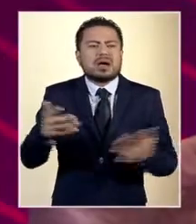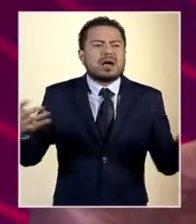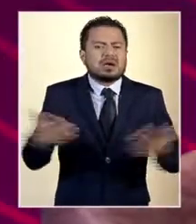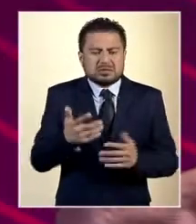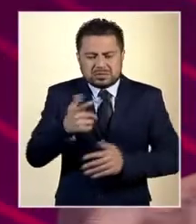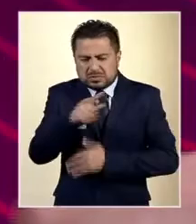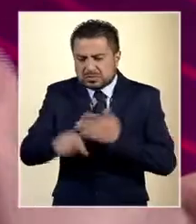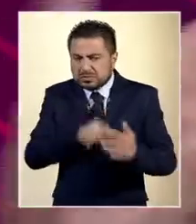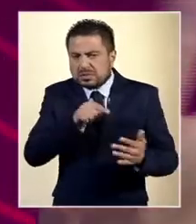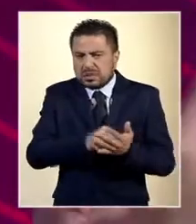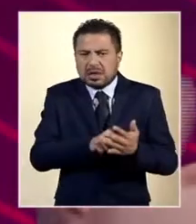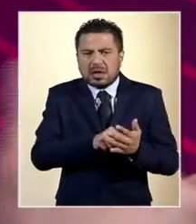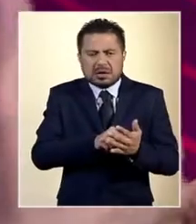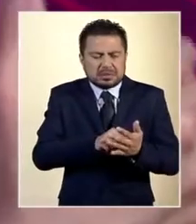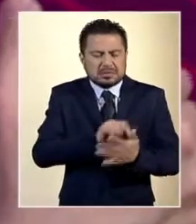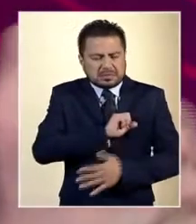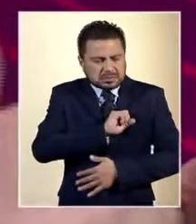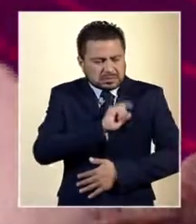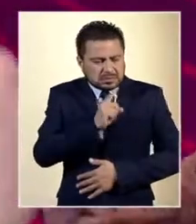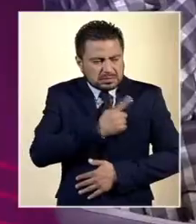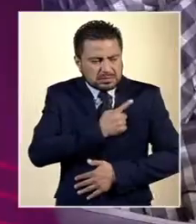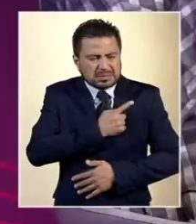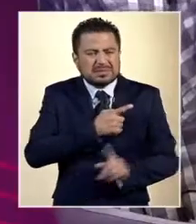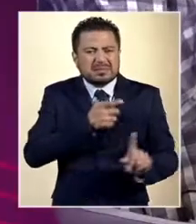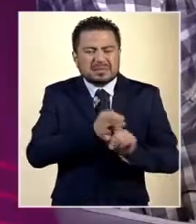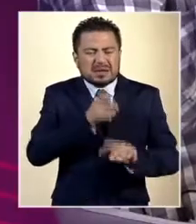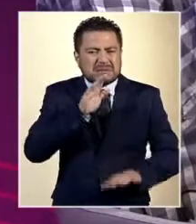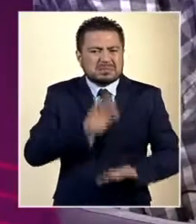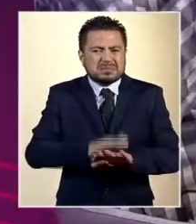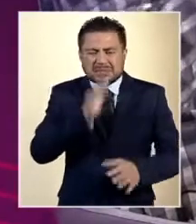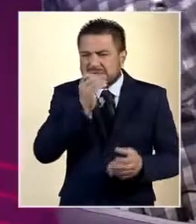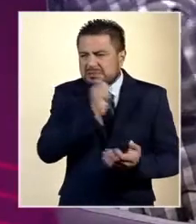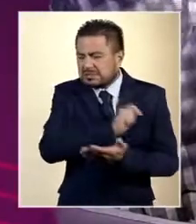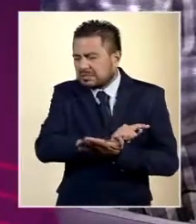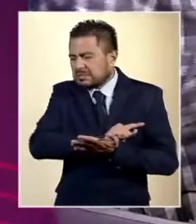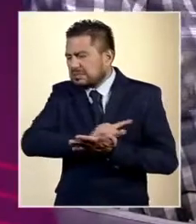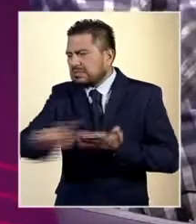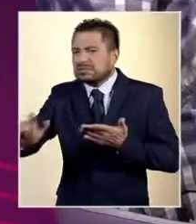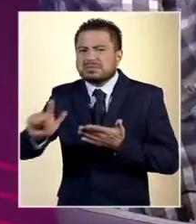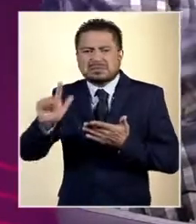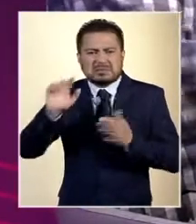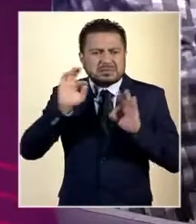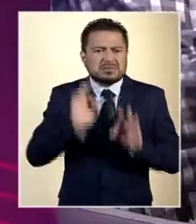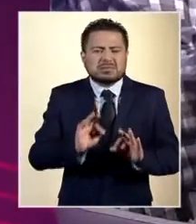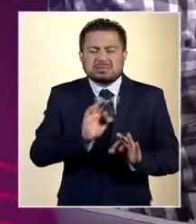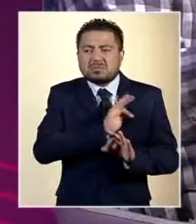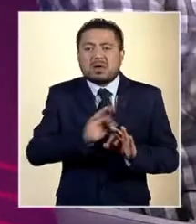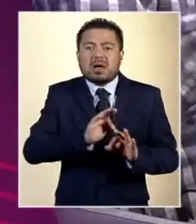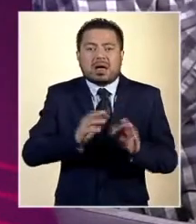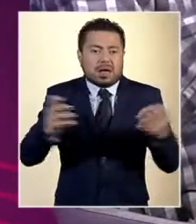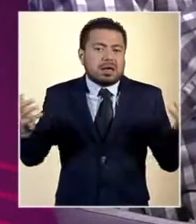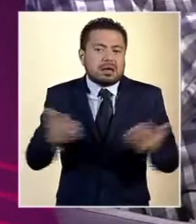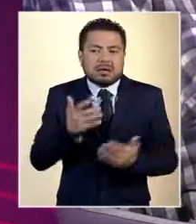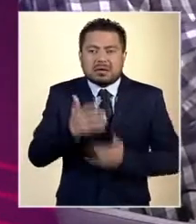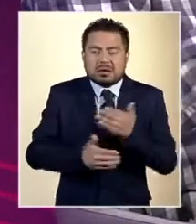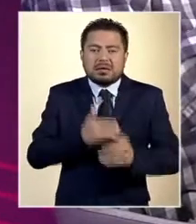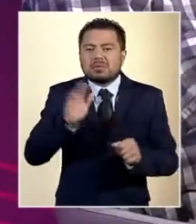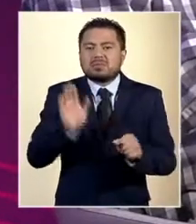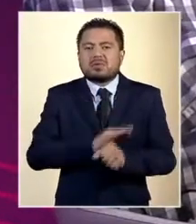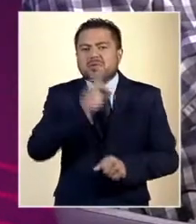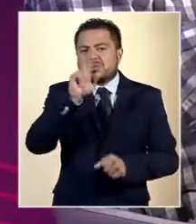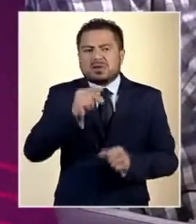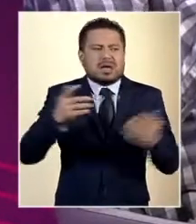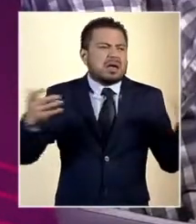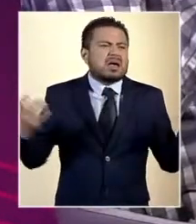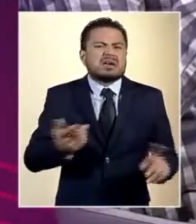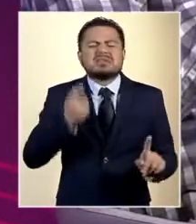las instalaciones sanitarias sean lo más limpio, higiénico, digno posibles, porque no se